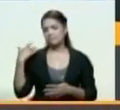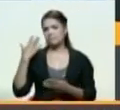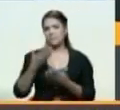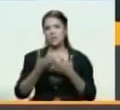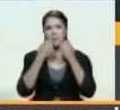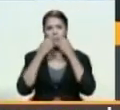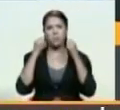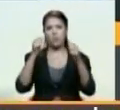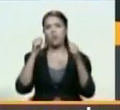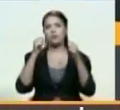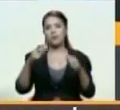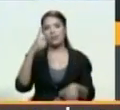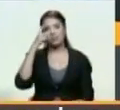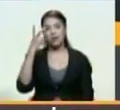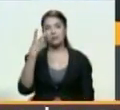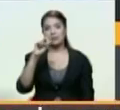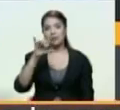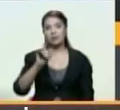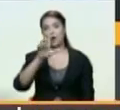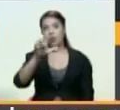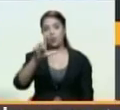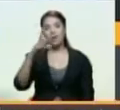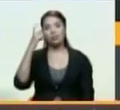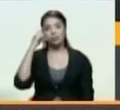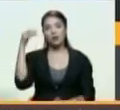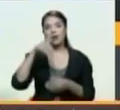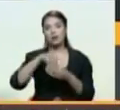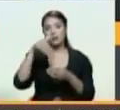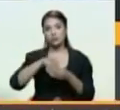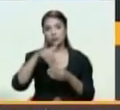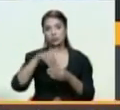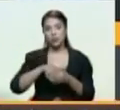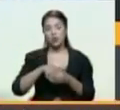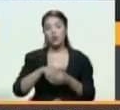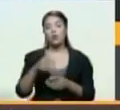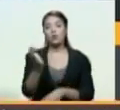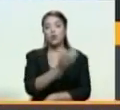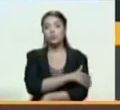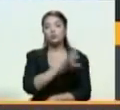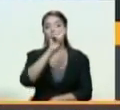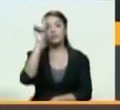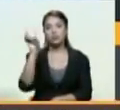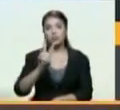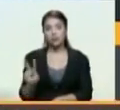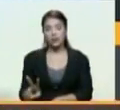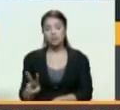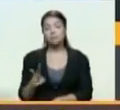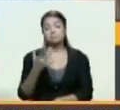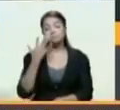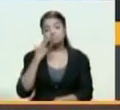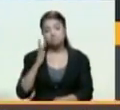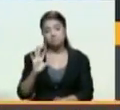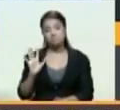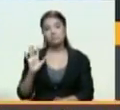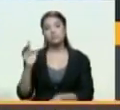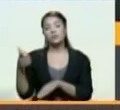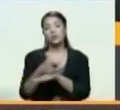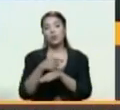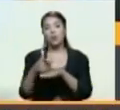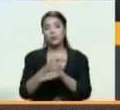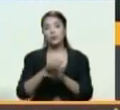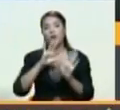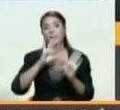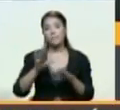protestas fueron el 30 de julio, el día de la elección, cuando la oposición venezolana, y tal vez cuando los gobiernos que la